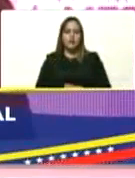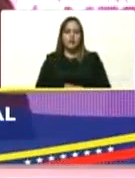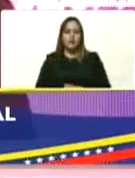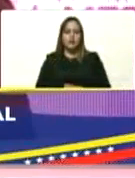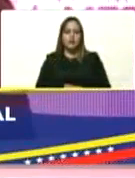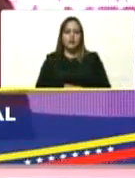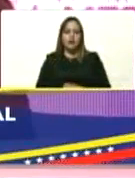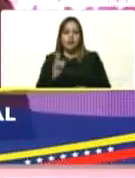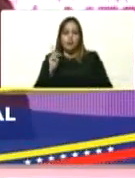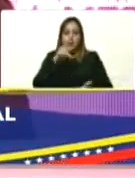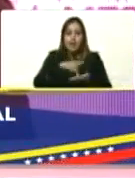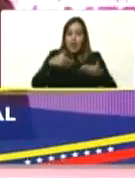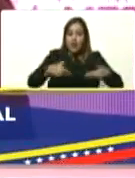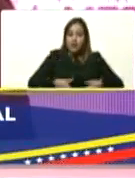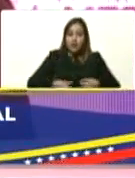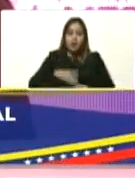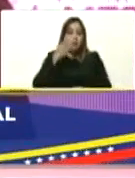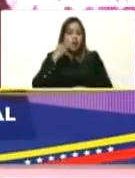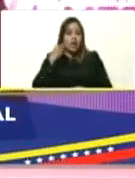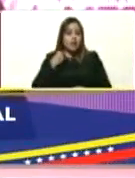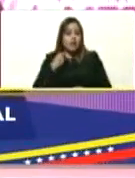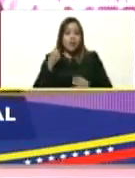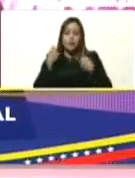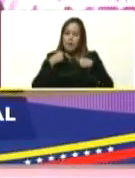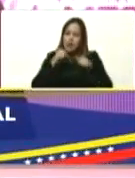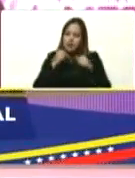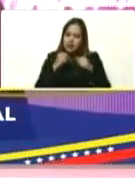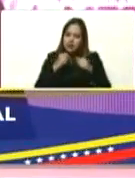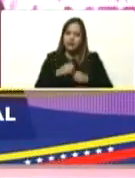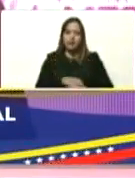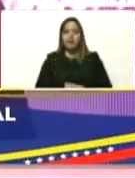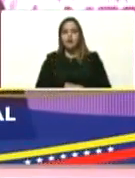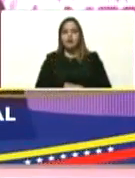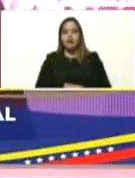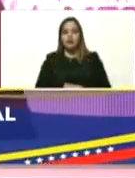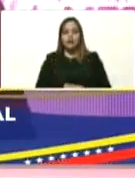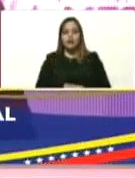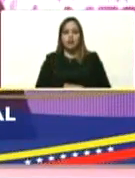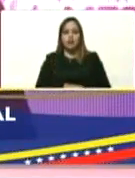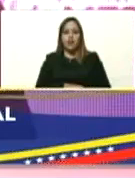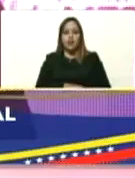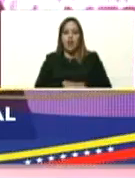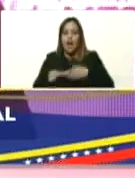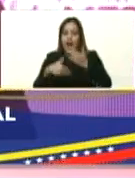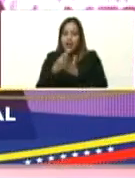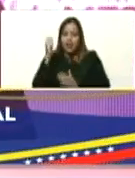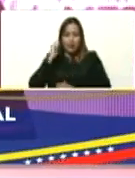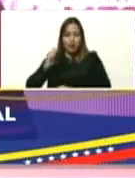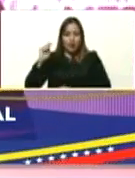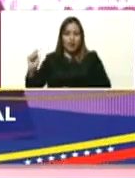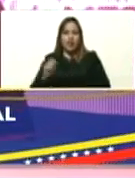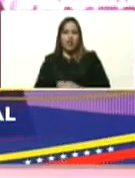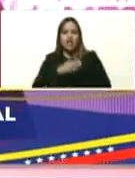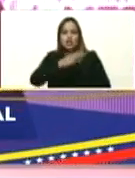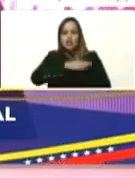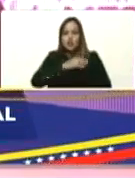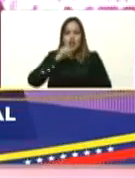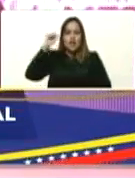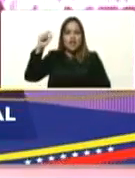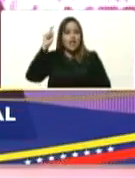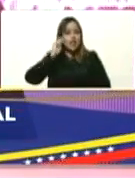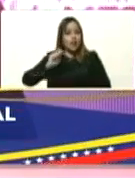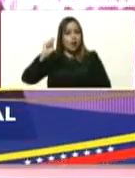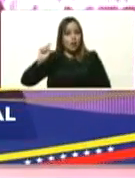venir desde la lucha, desde la experiencia práctica, a la teoría socialista, a la